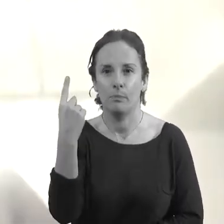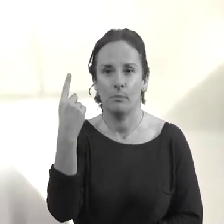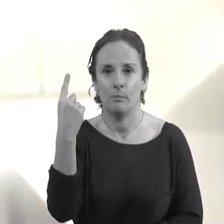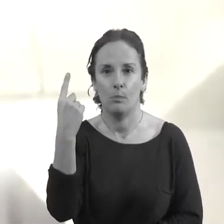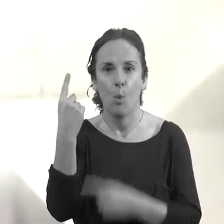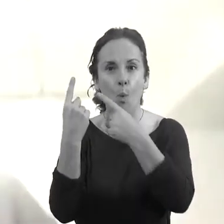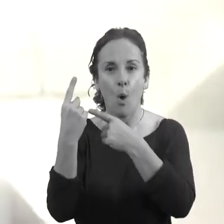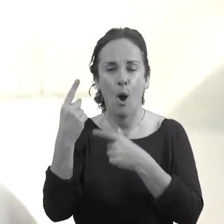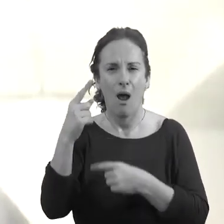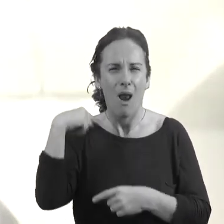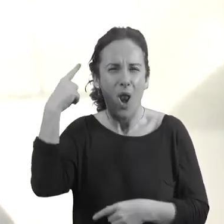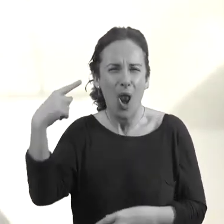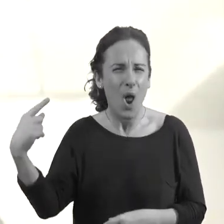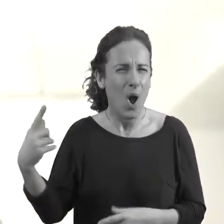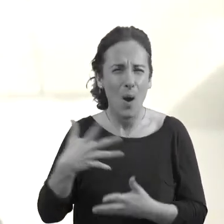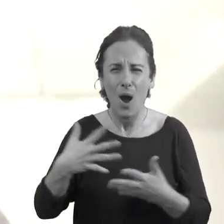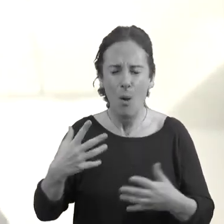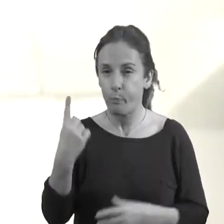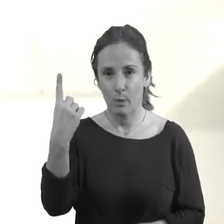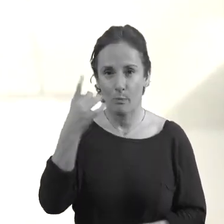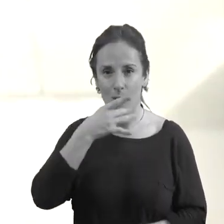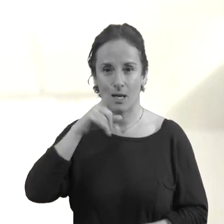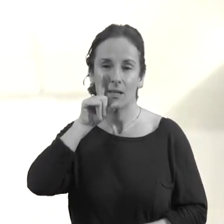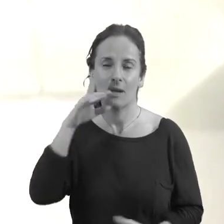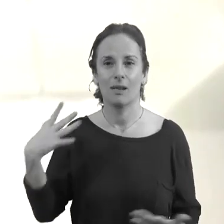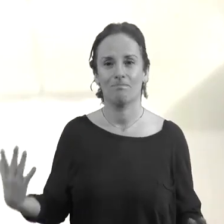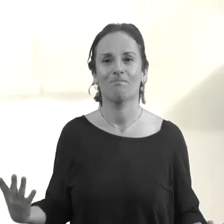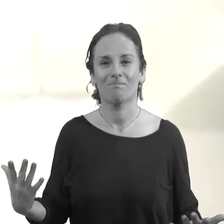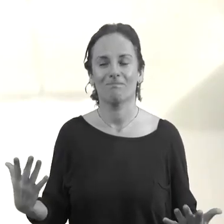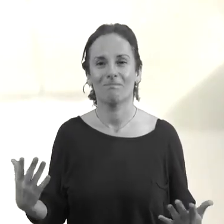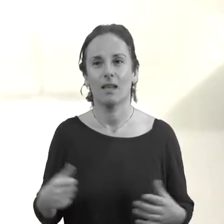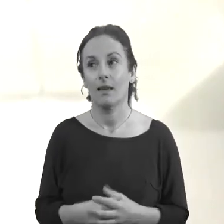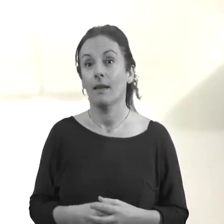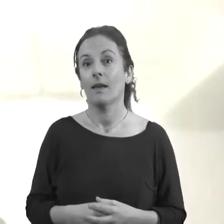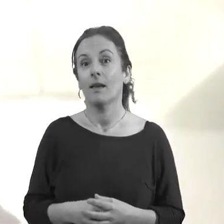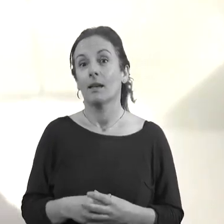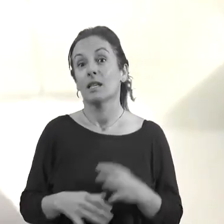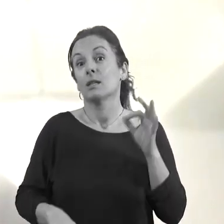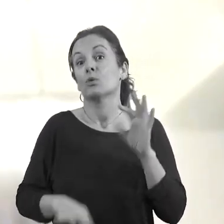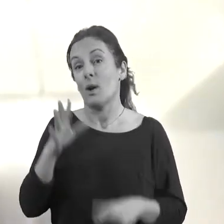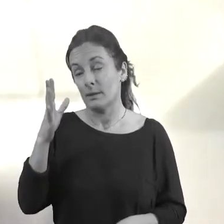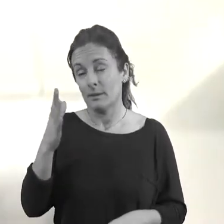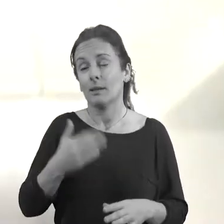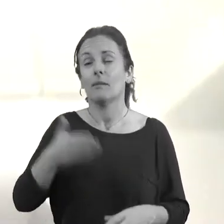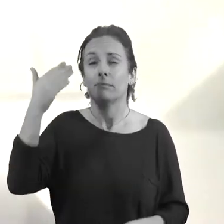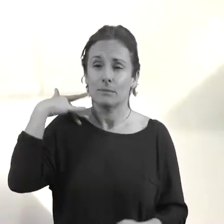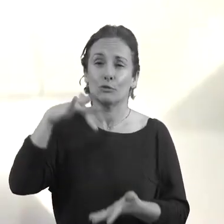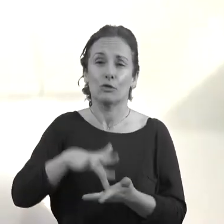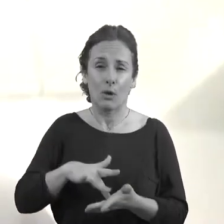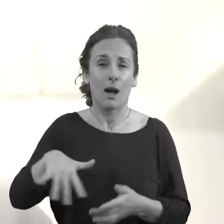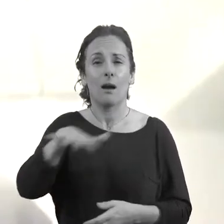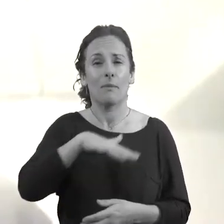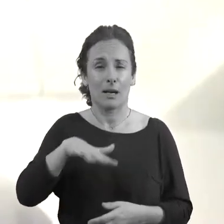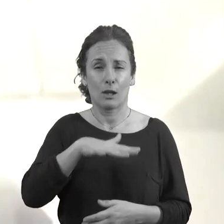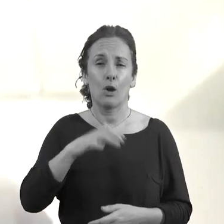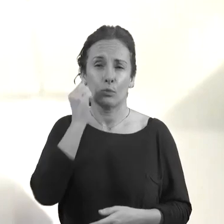Chueca ya no es, ¿no? Yo aún creo que aún he podido ir a Chueca cuando era más Chueca de lo que es ahora,